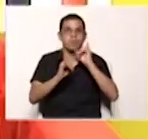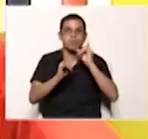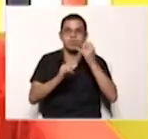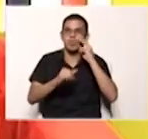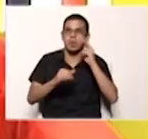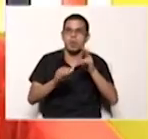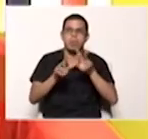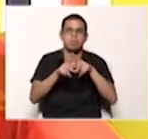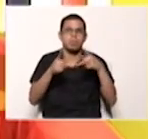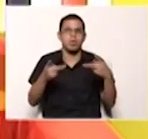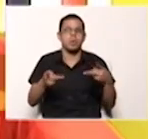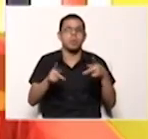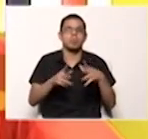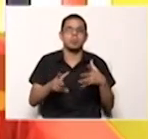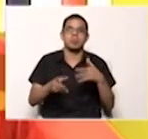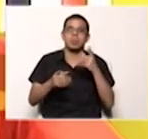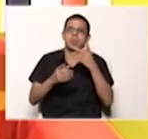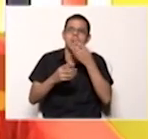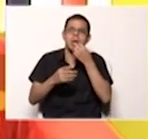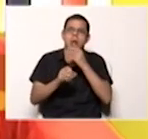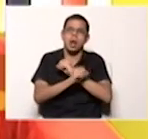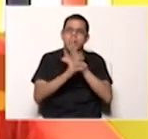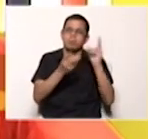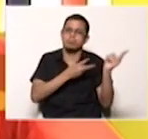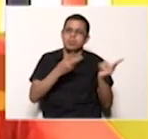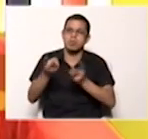La invitación, como siempre, es a que visite nuestra página web